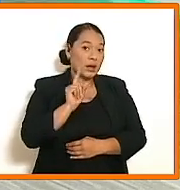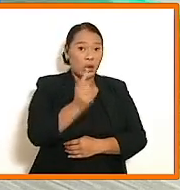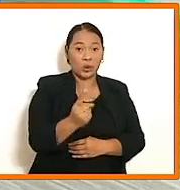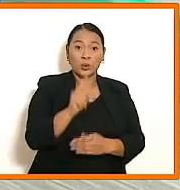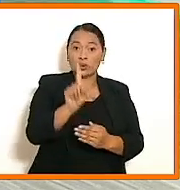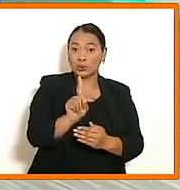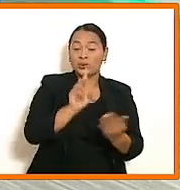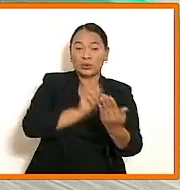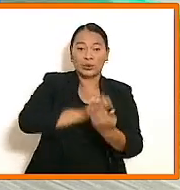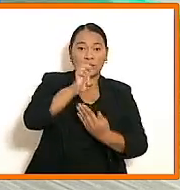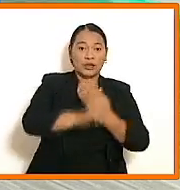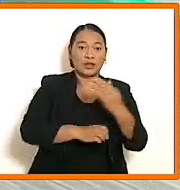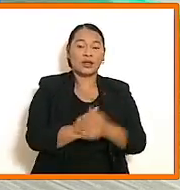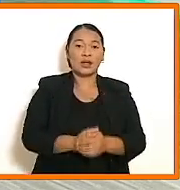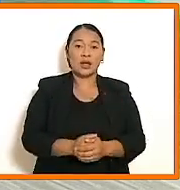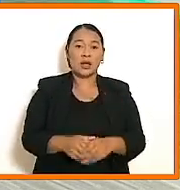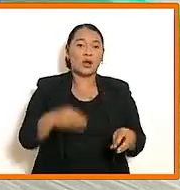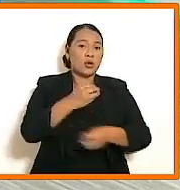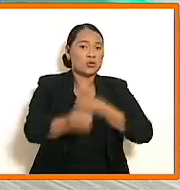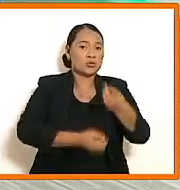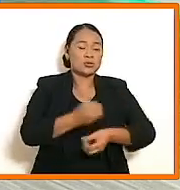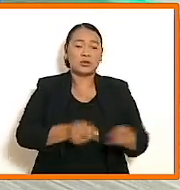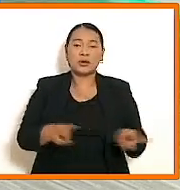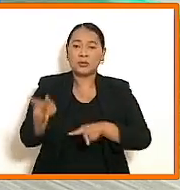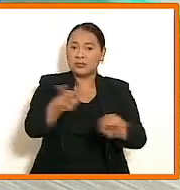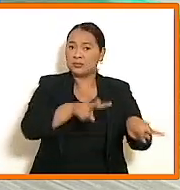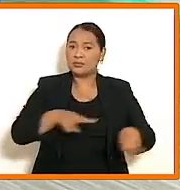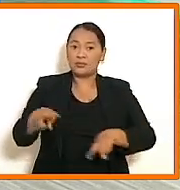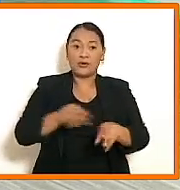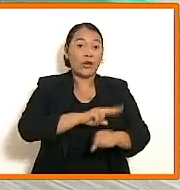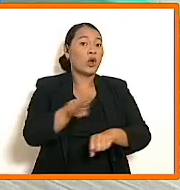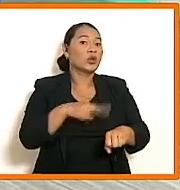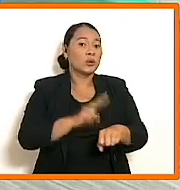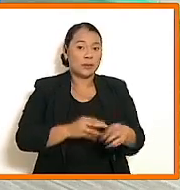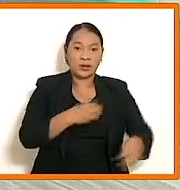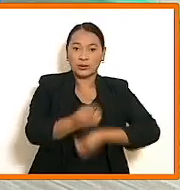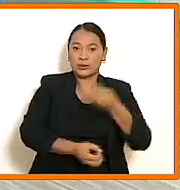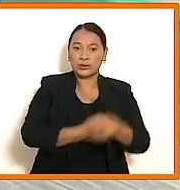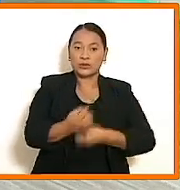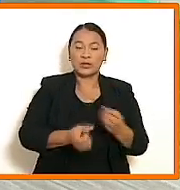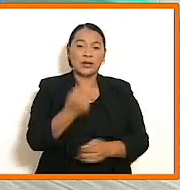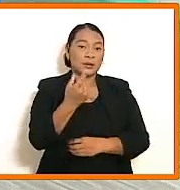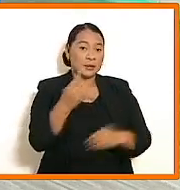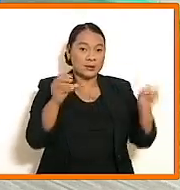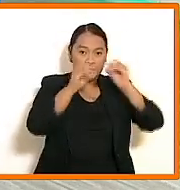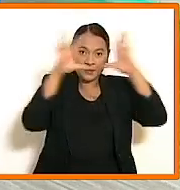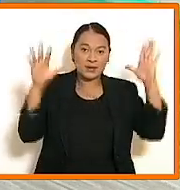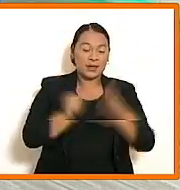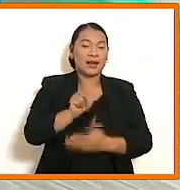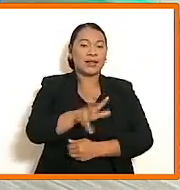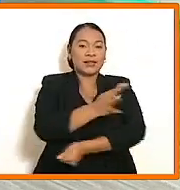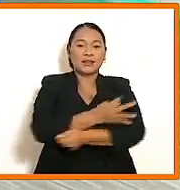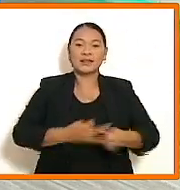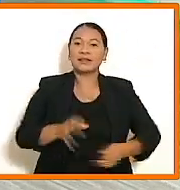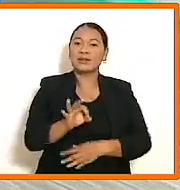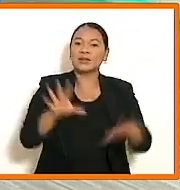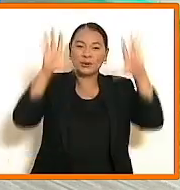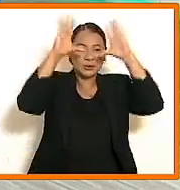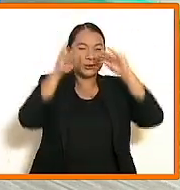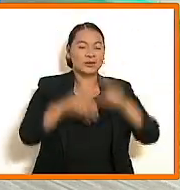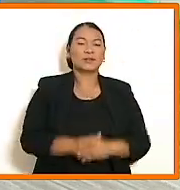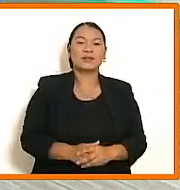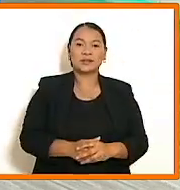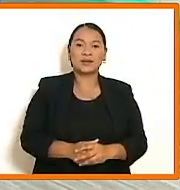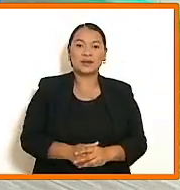estarán transmitiendo en la normalidad en nuestros sorteos de las 11 en punto de la mañana, 3 en punto de la tarde y 9 en punto de la noche en